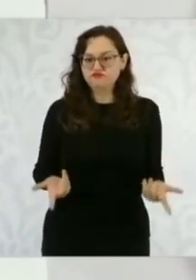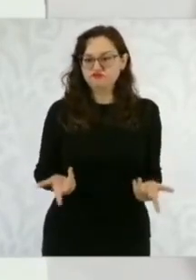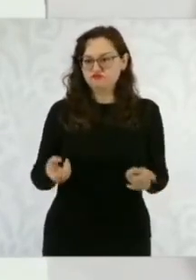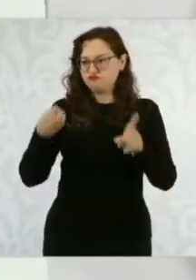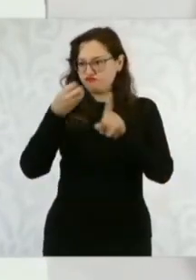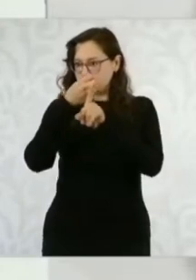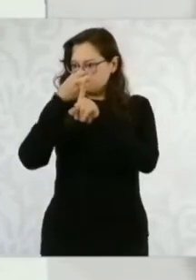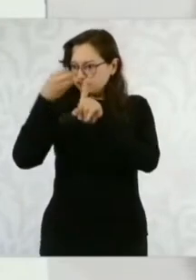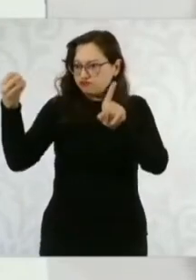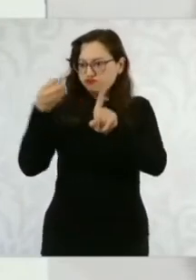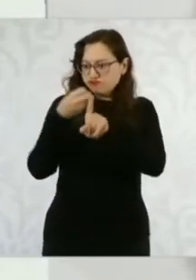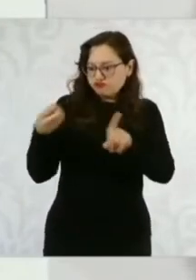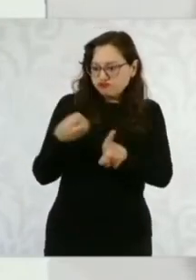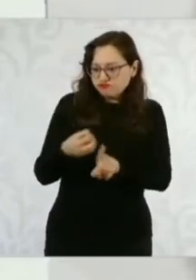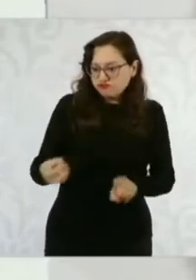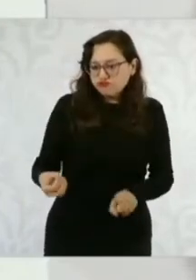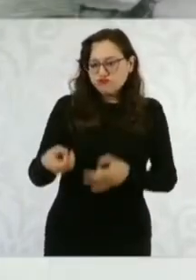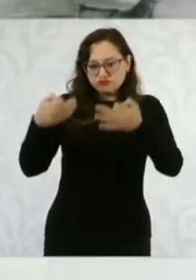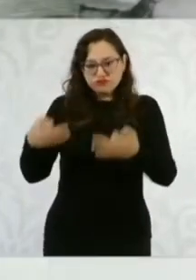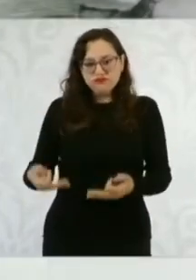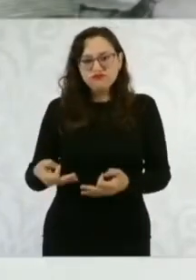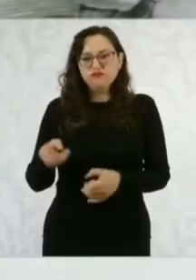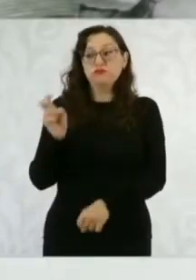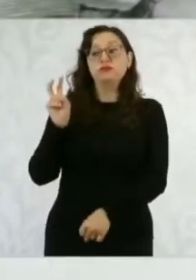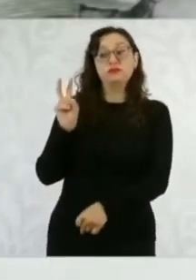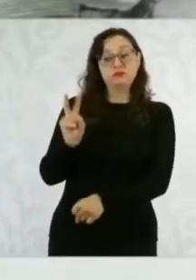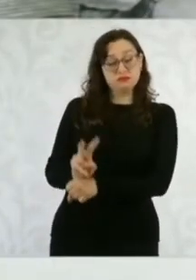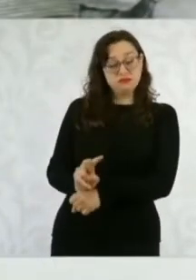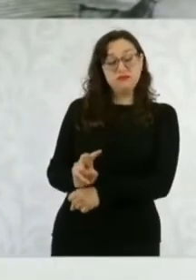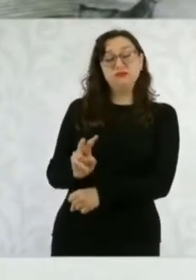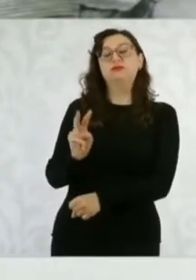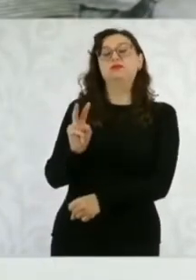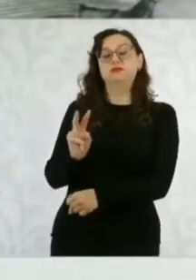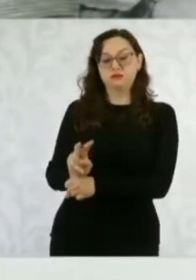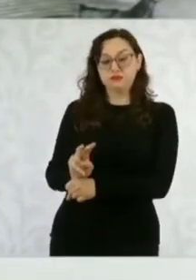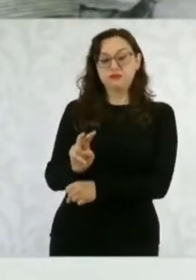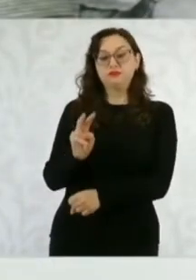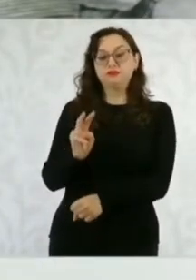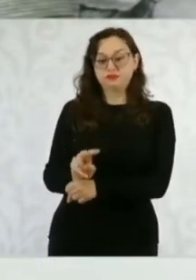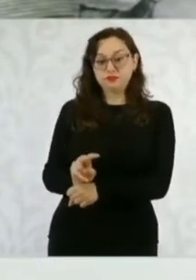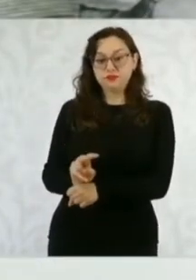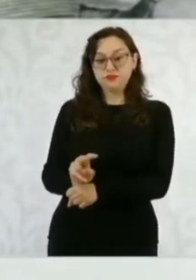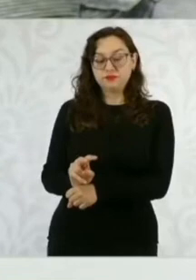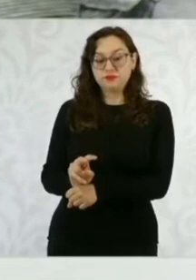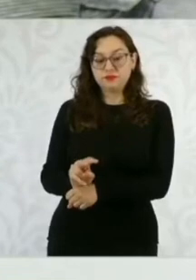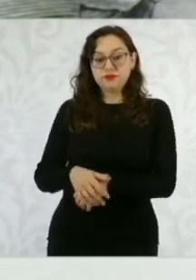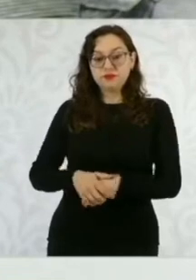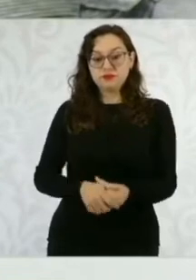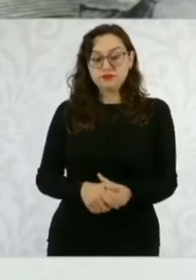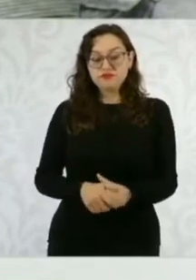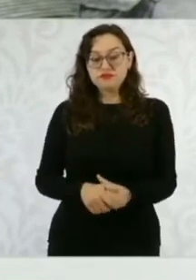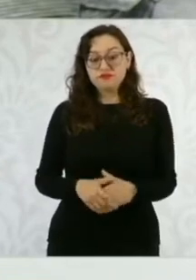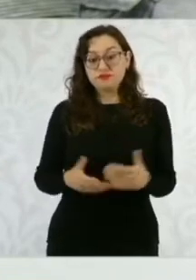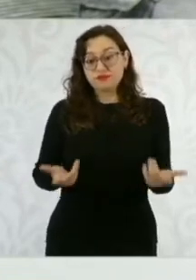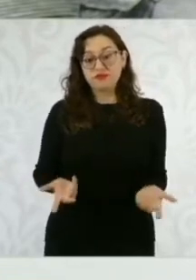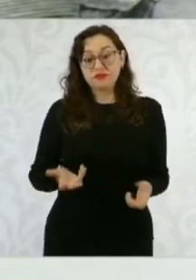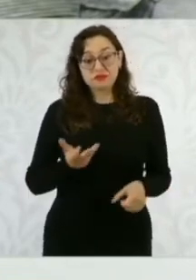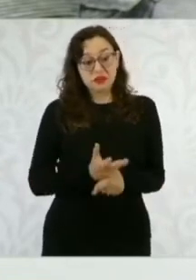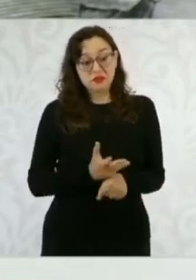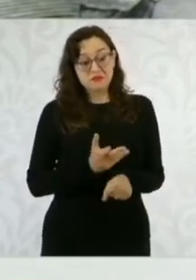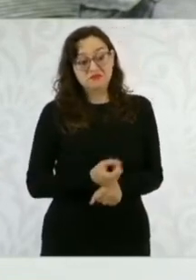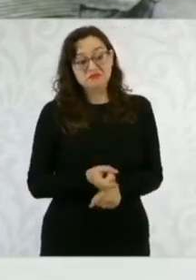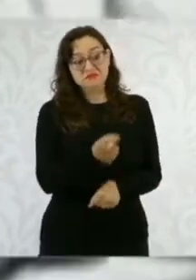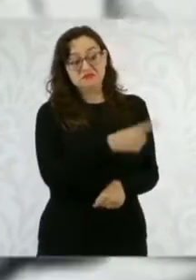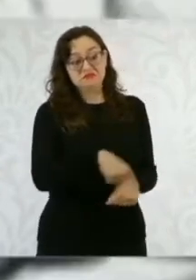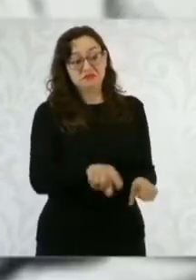que permita un control y una auditoría. Entonces, contrario a lo que está diciendo la oposición